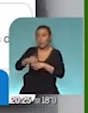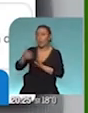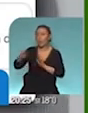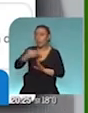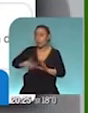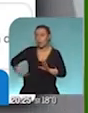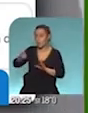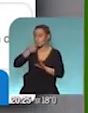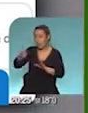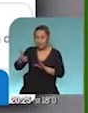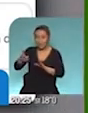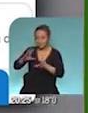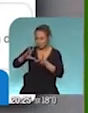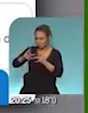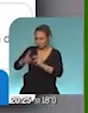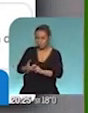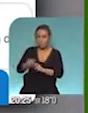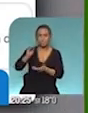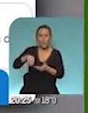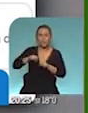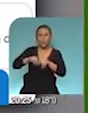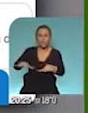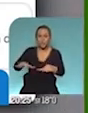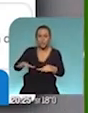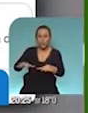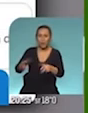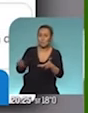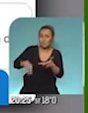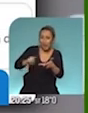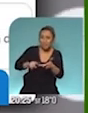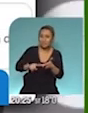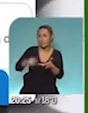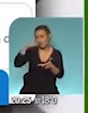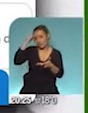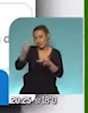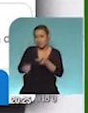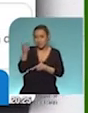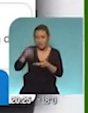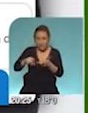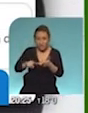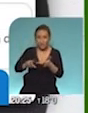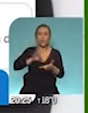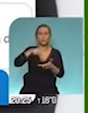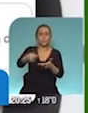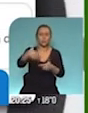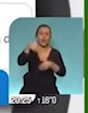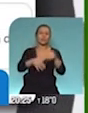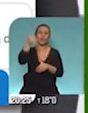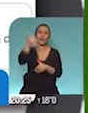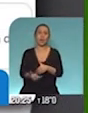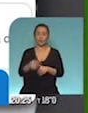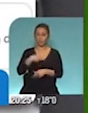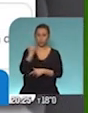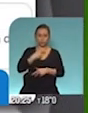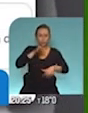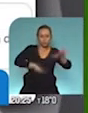de Avellaneda y al proceso de lucha que inició el conjunto del pueblo argentino, que sin duda tuvo como protagonistas principales a